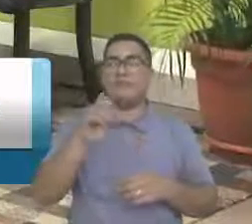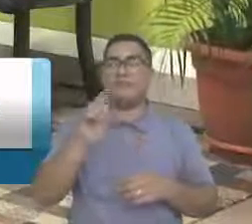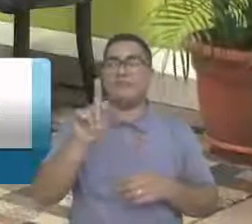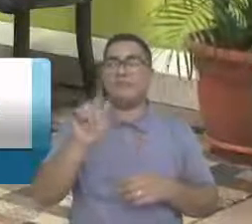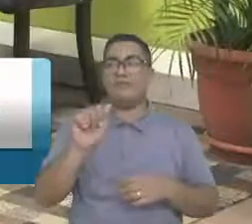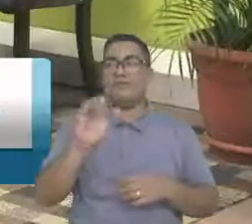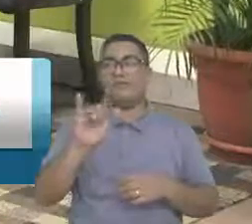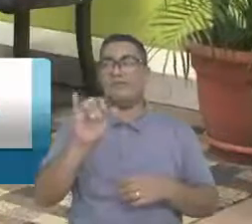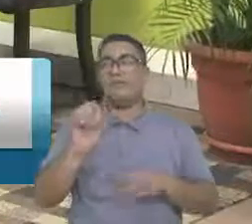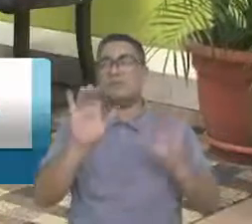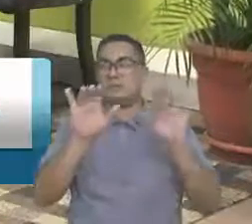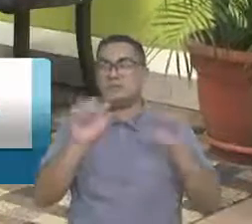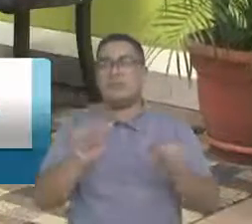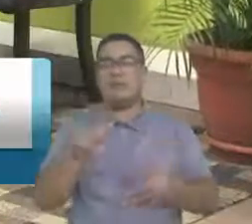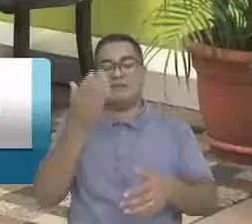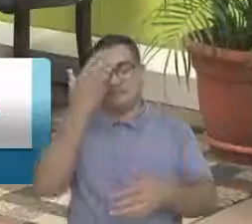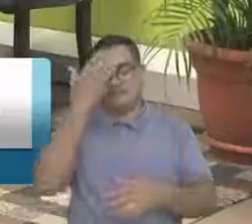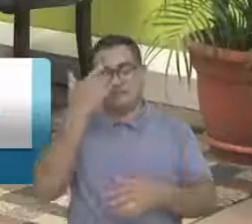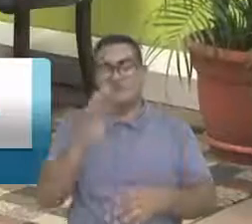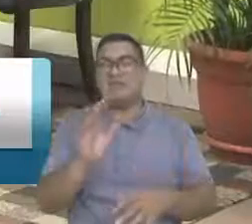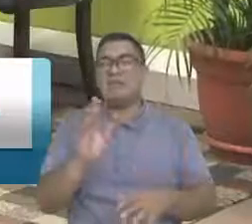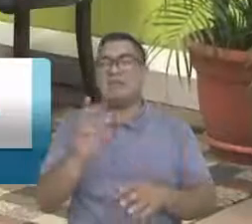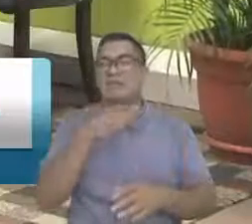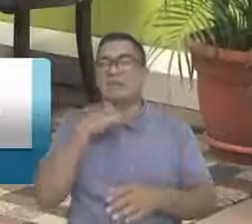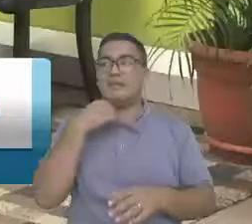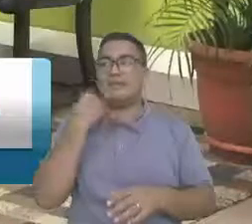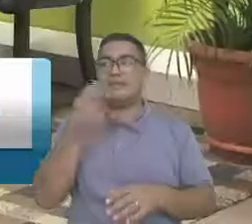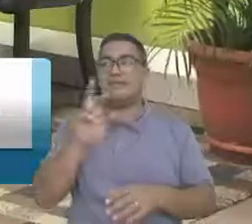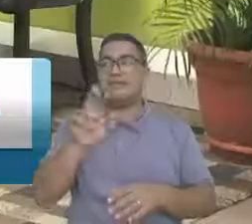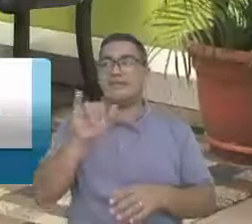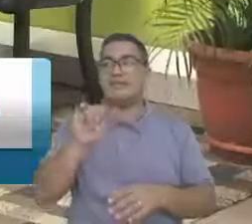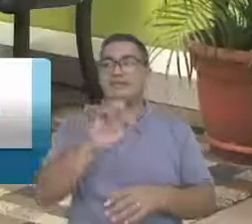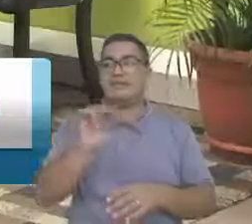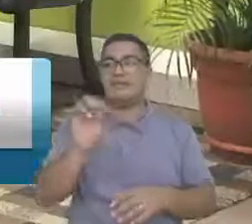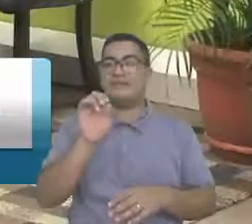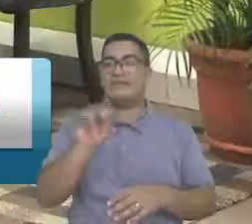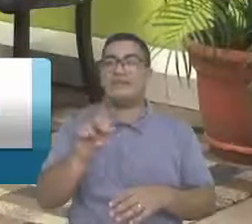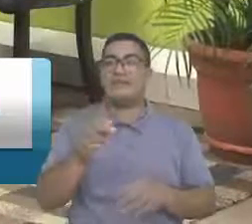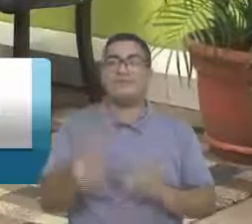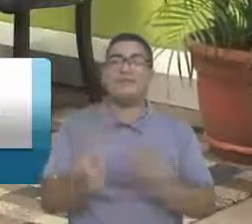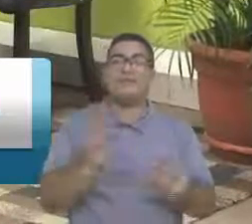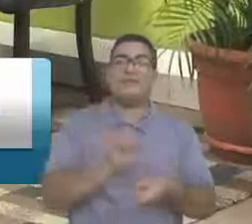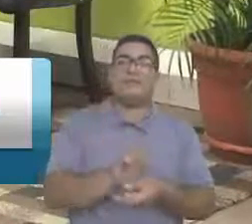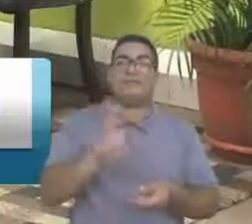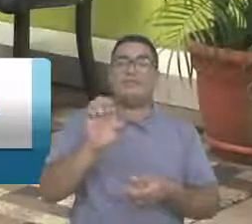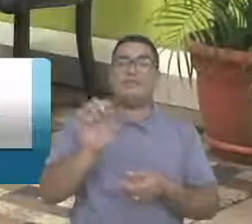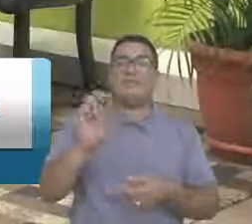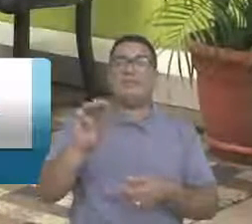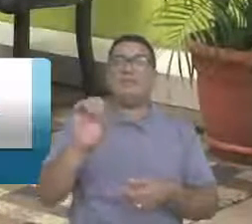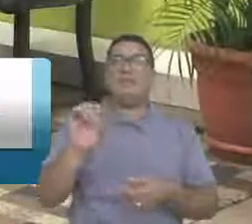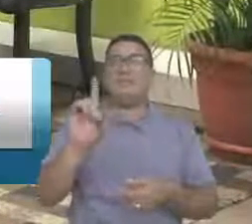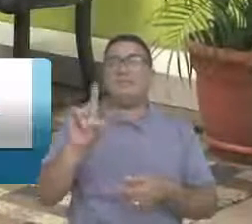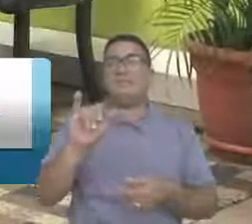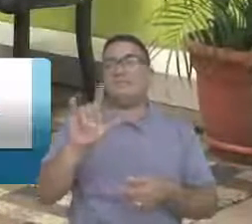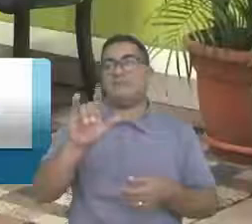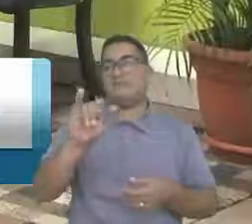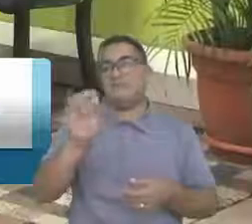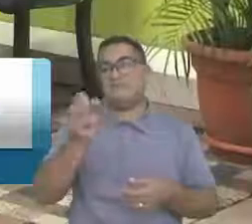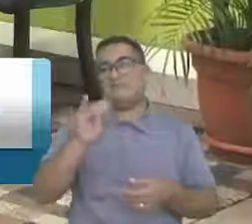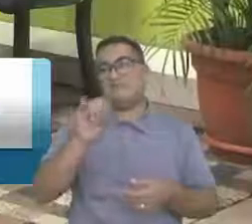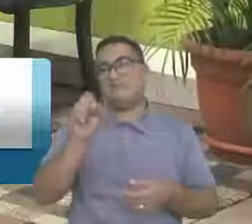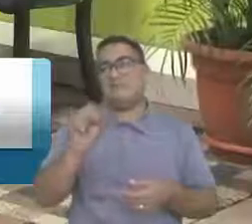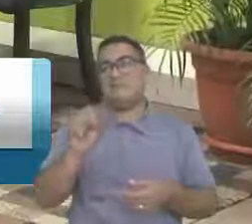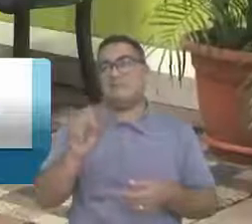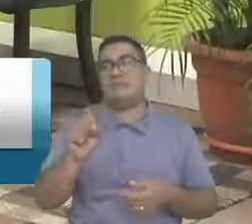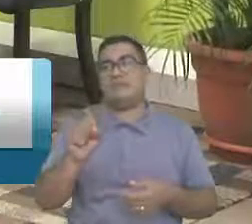existen ya criterios establecidos para hacer sustitución renal con hemodiálisis y para hacer la depuración